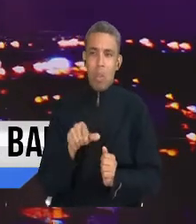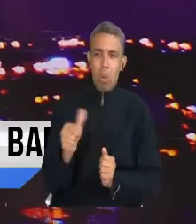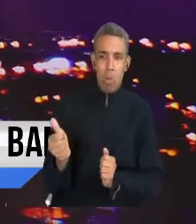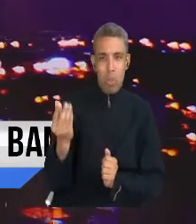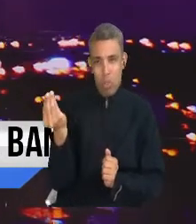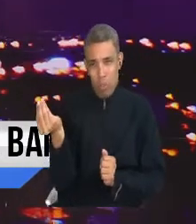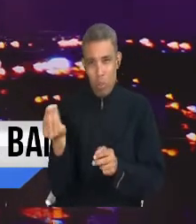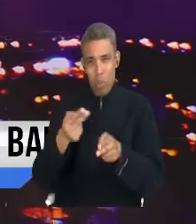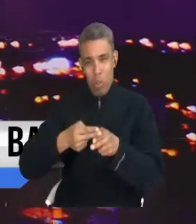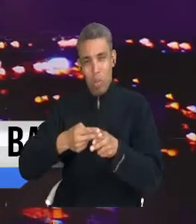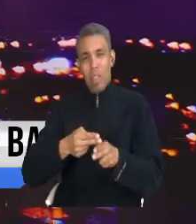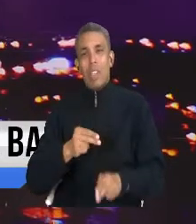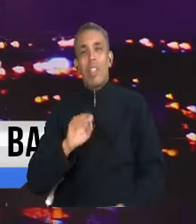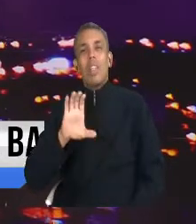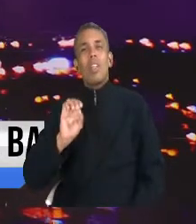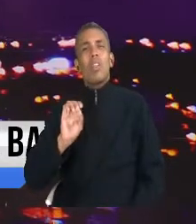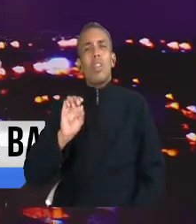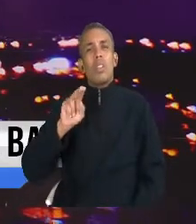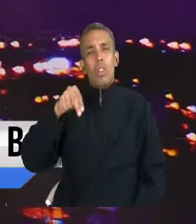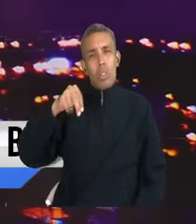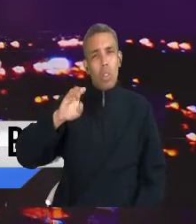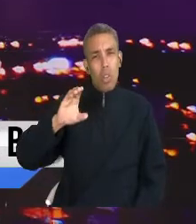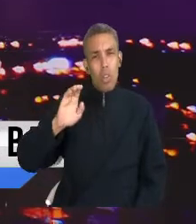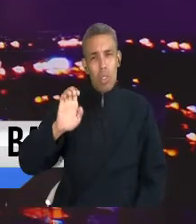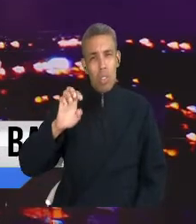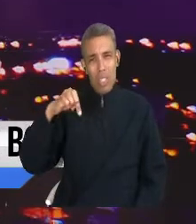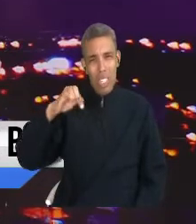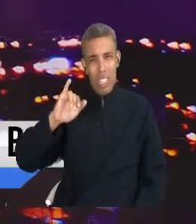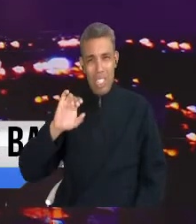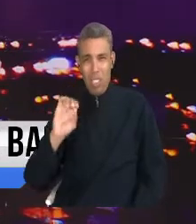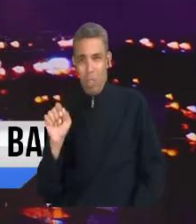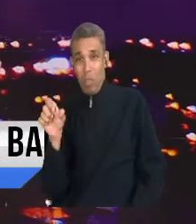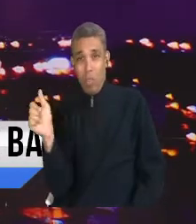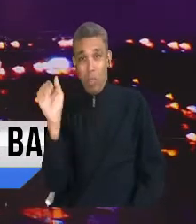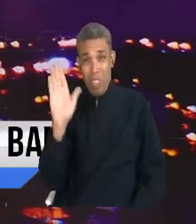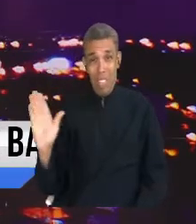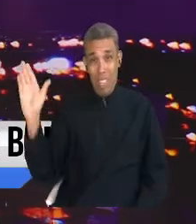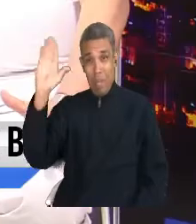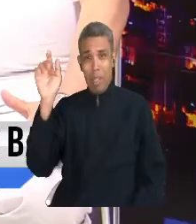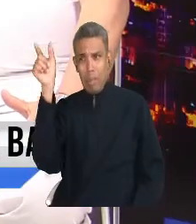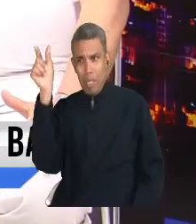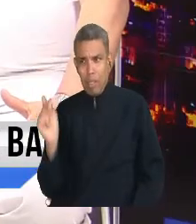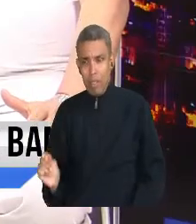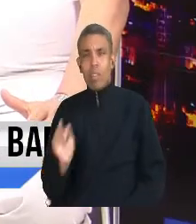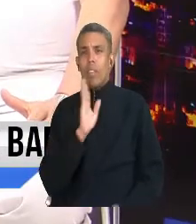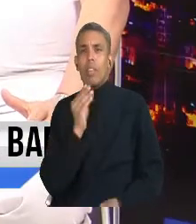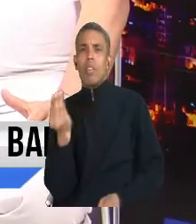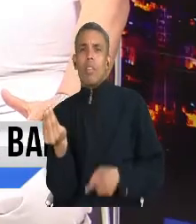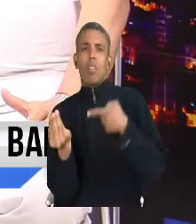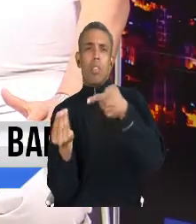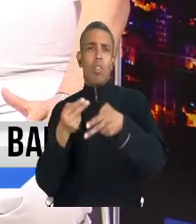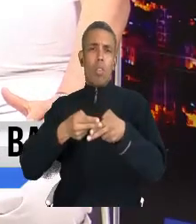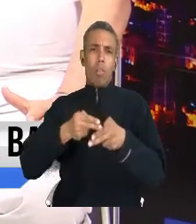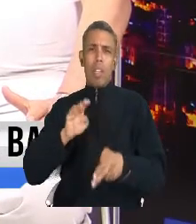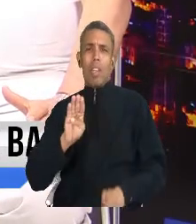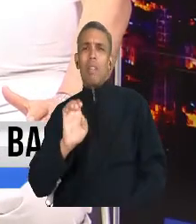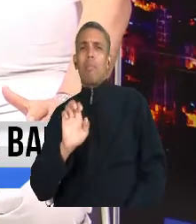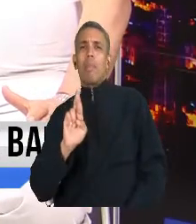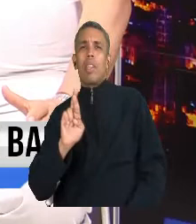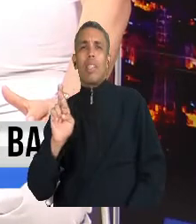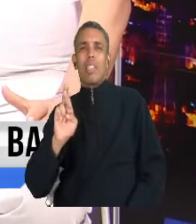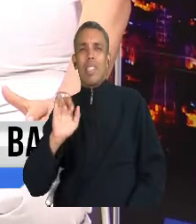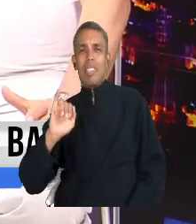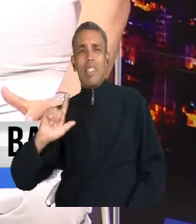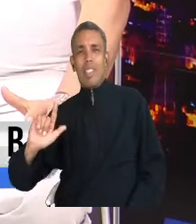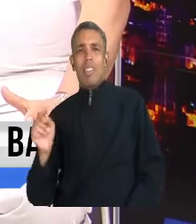Purísima. Por el departamento del Cesar, la banda municipal de Becerril. El departamento de Sucre